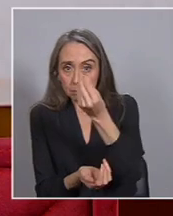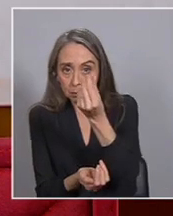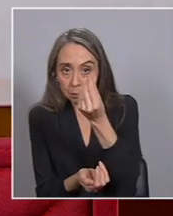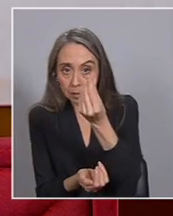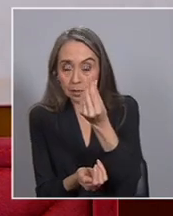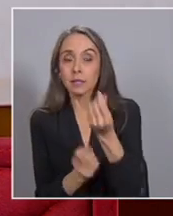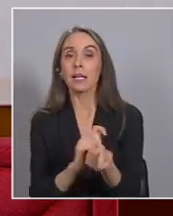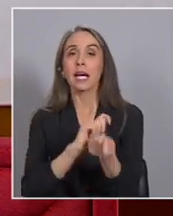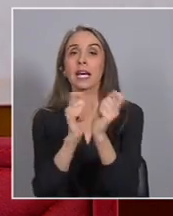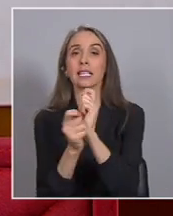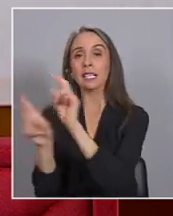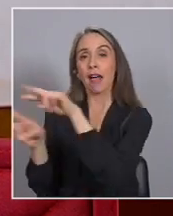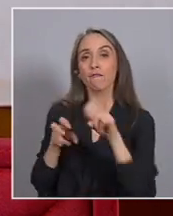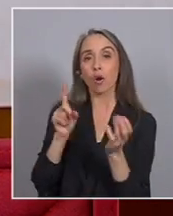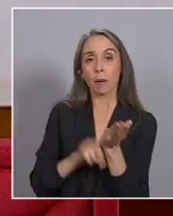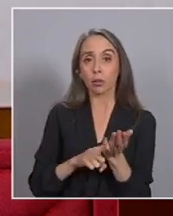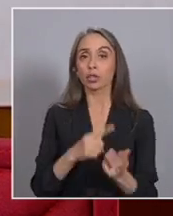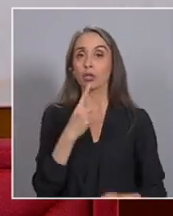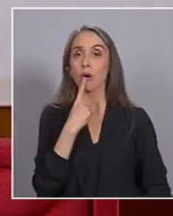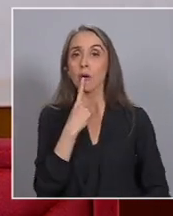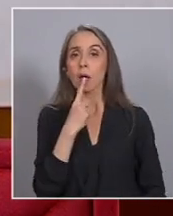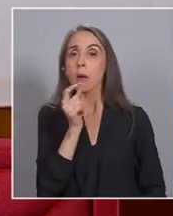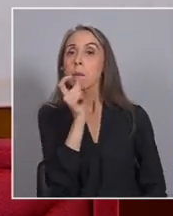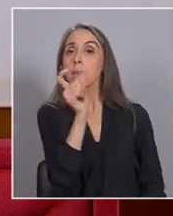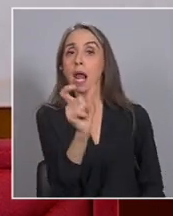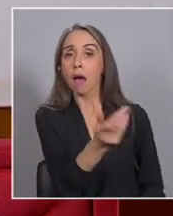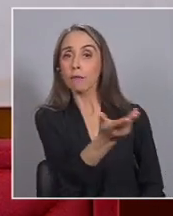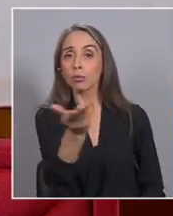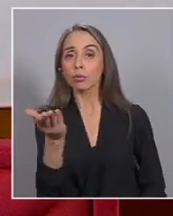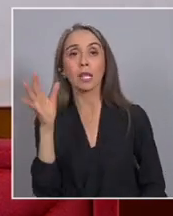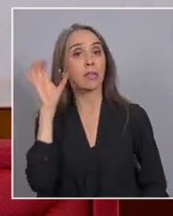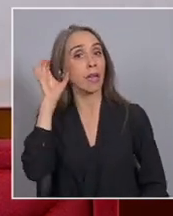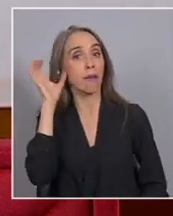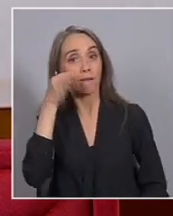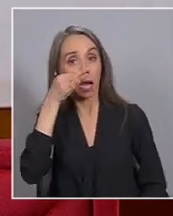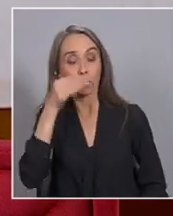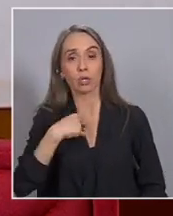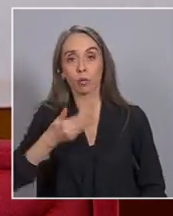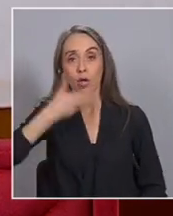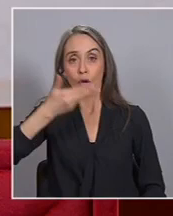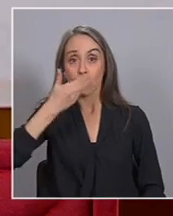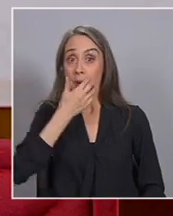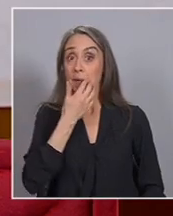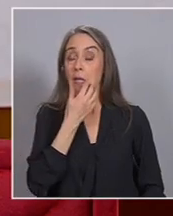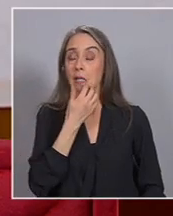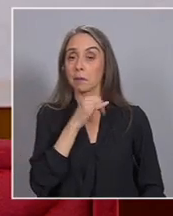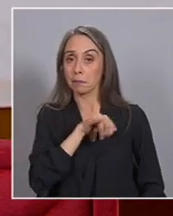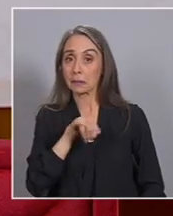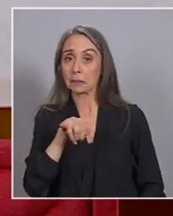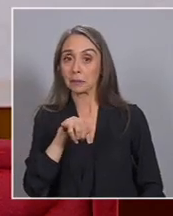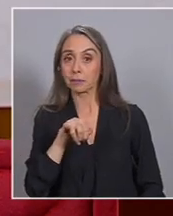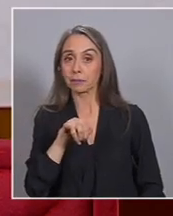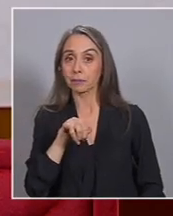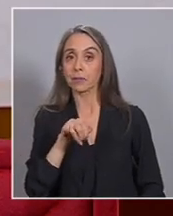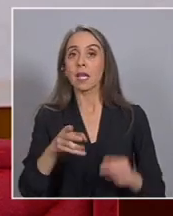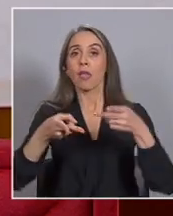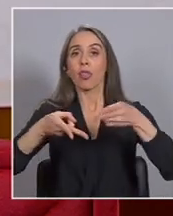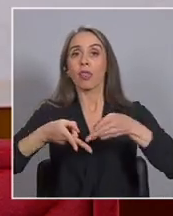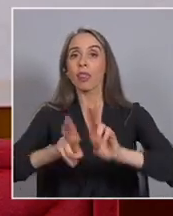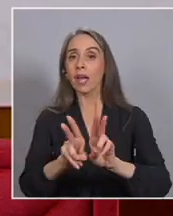de la reforma tributaria, y esta va a ser una palabra que escucharán durante mi intervención, el